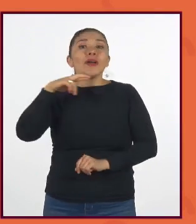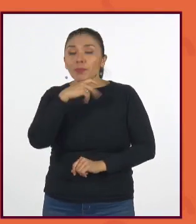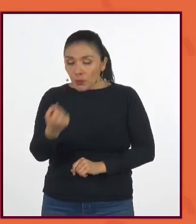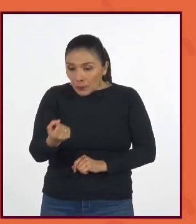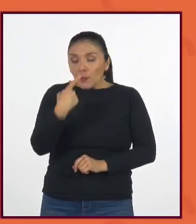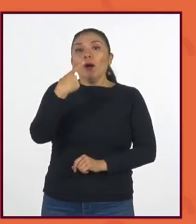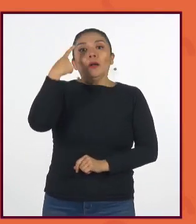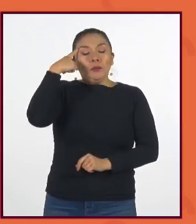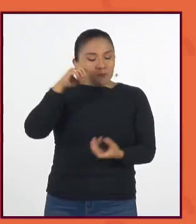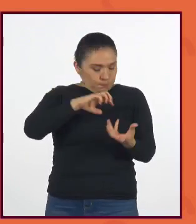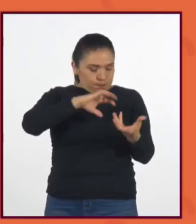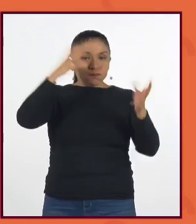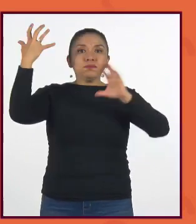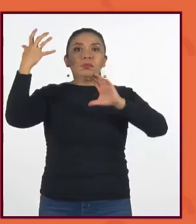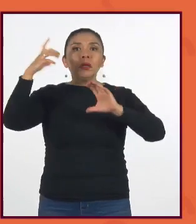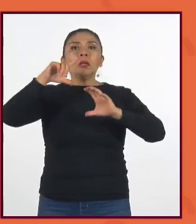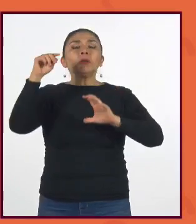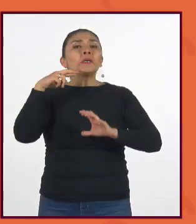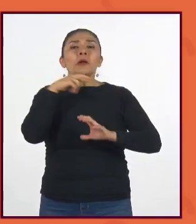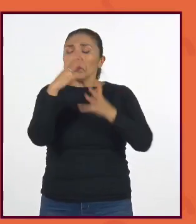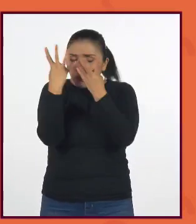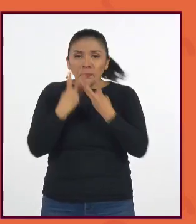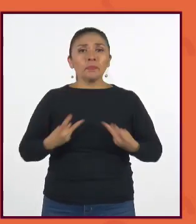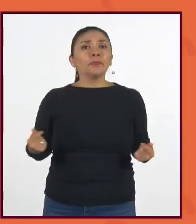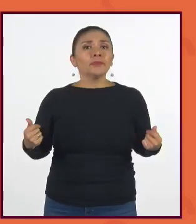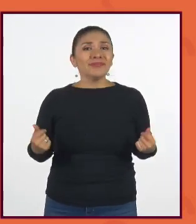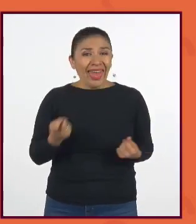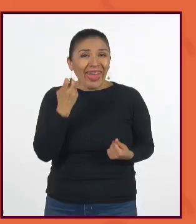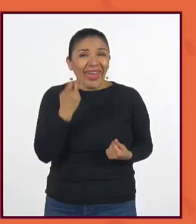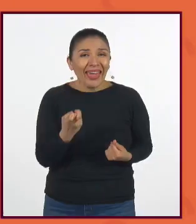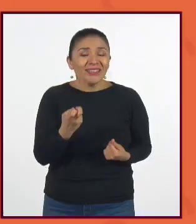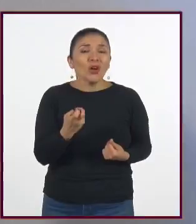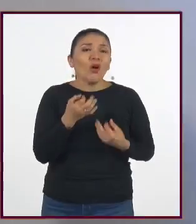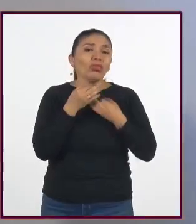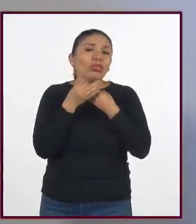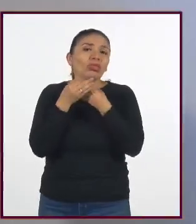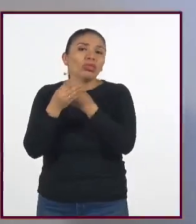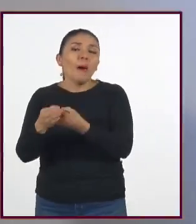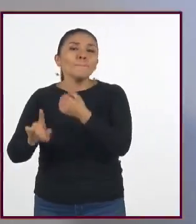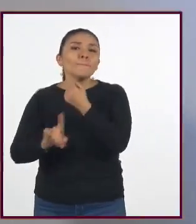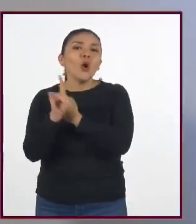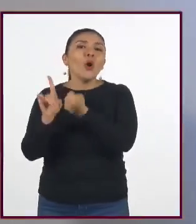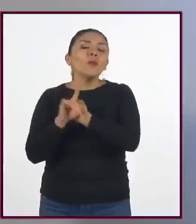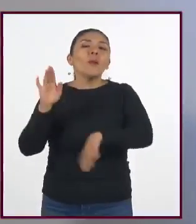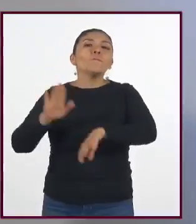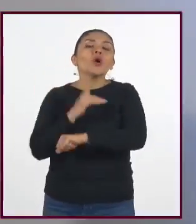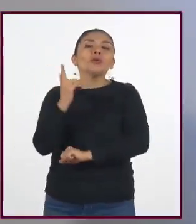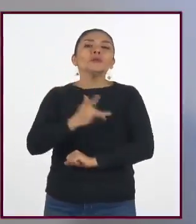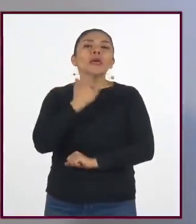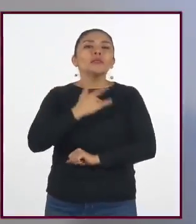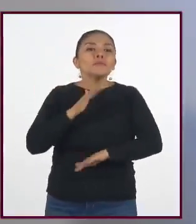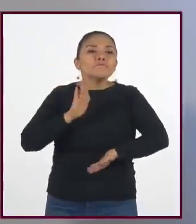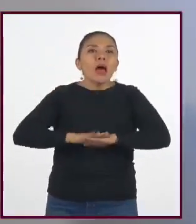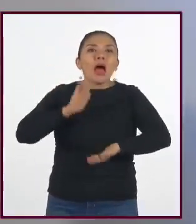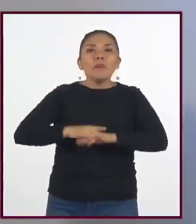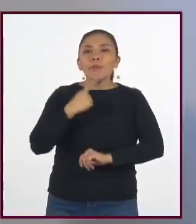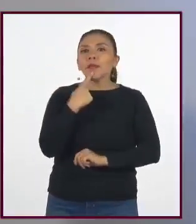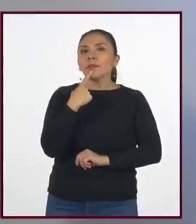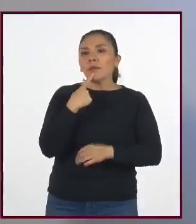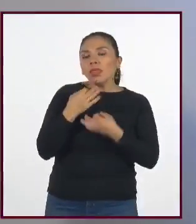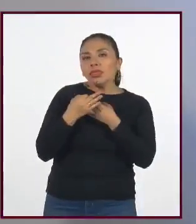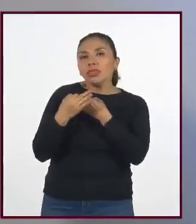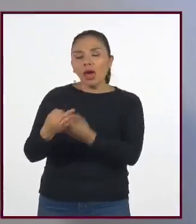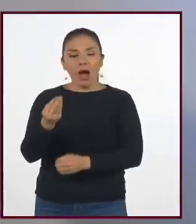pero desaparece en corto tiempo. Y esto es la vía de entrada, es un problema porque cada vez va a generar más tolerancia. Claro.